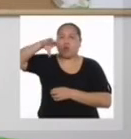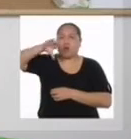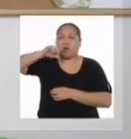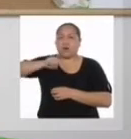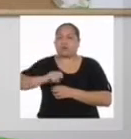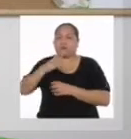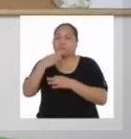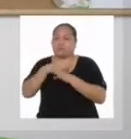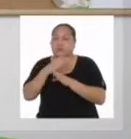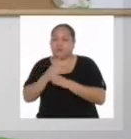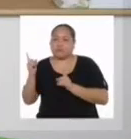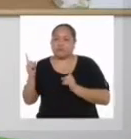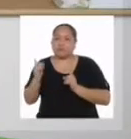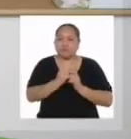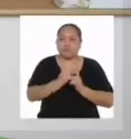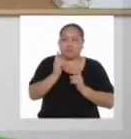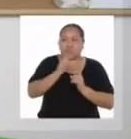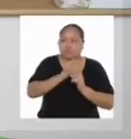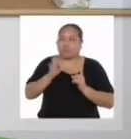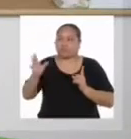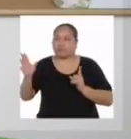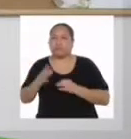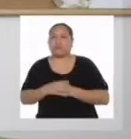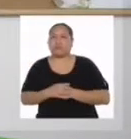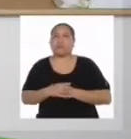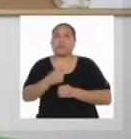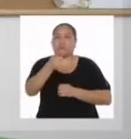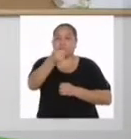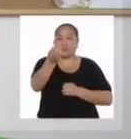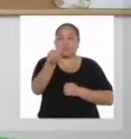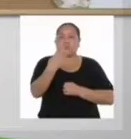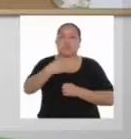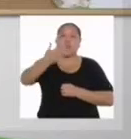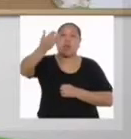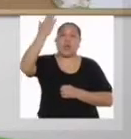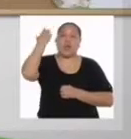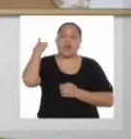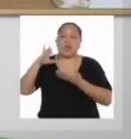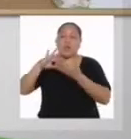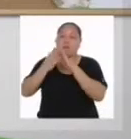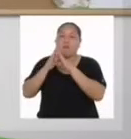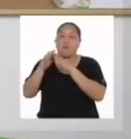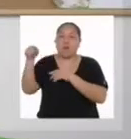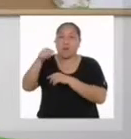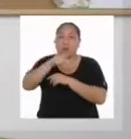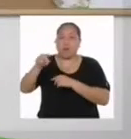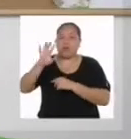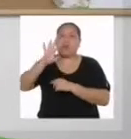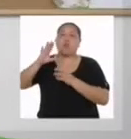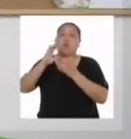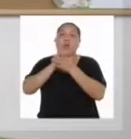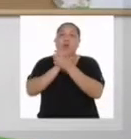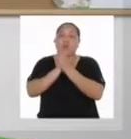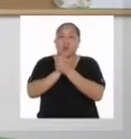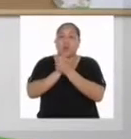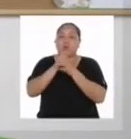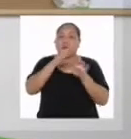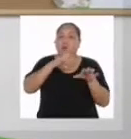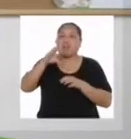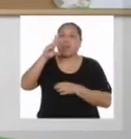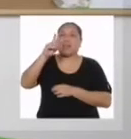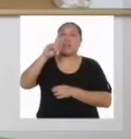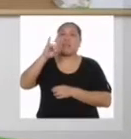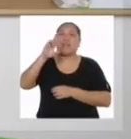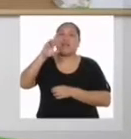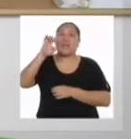de forma directa o indirecta. Por lo que me dices, antes en el barrio de tu amigo lo hacían de manera